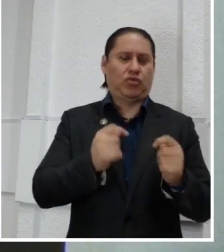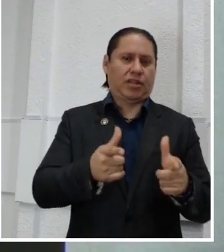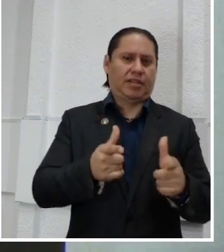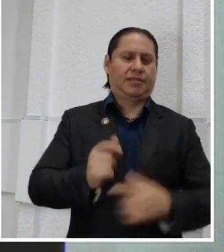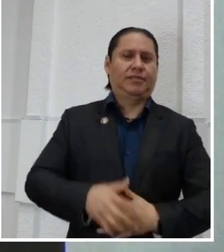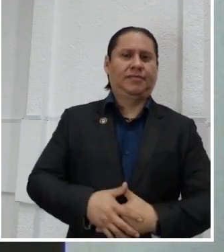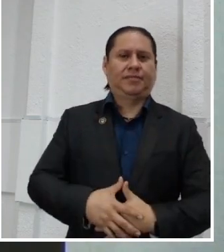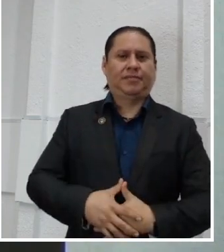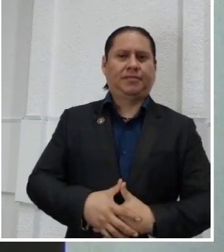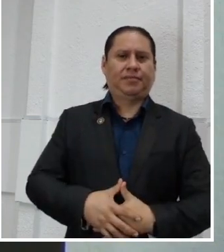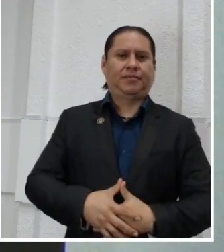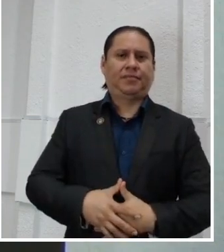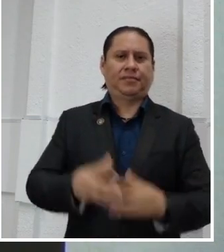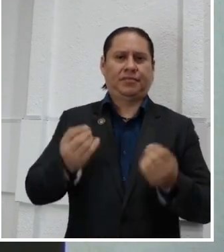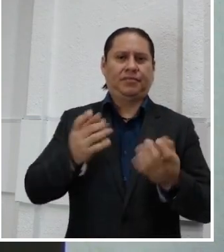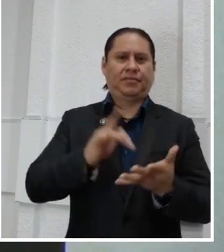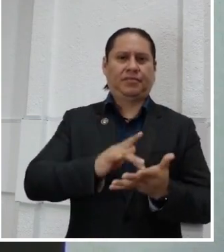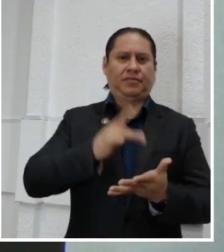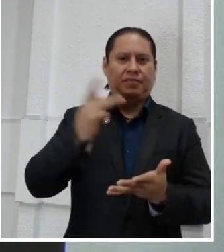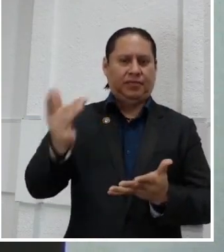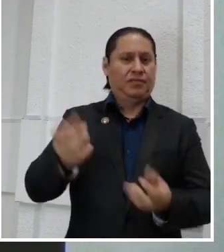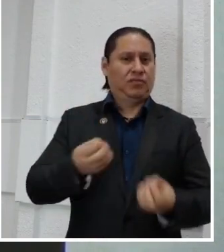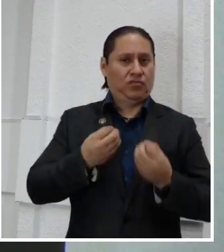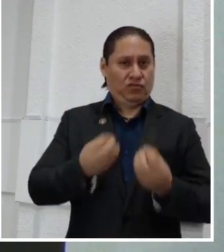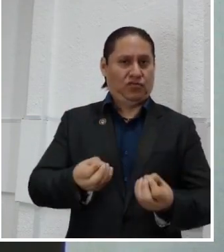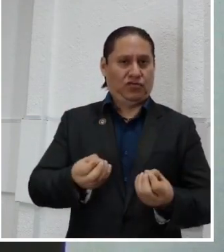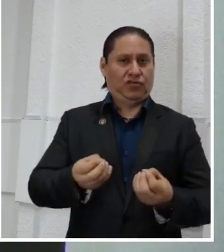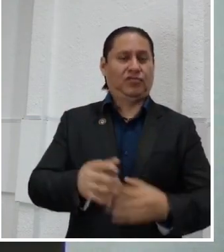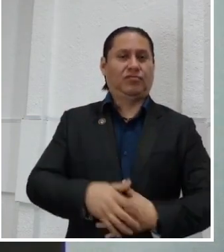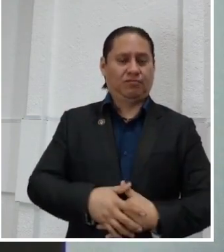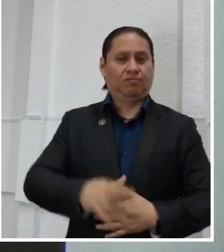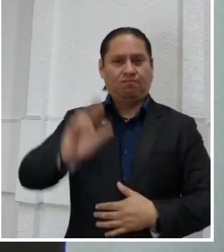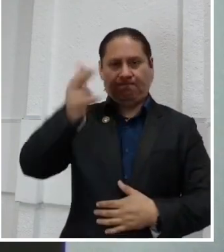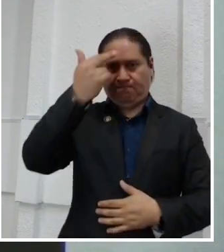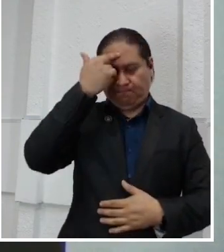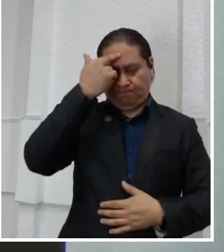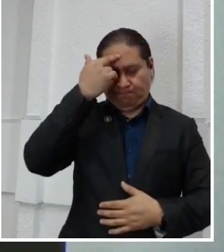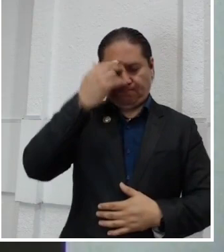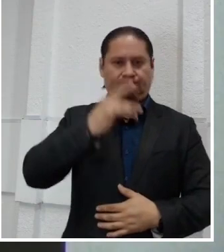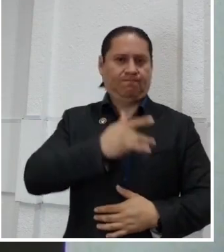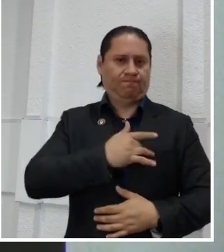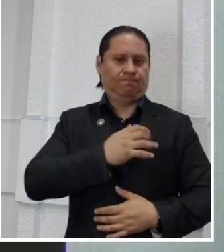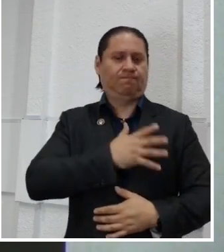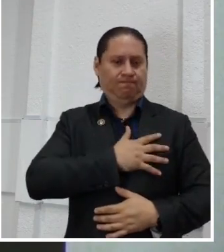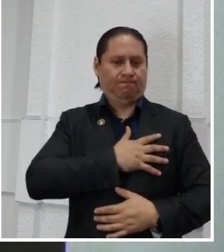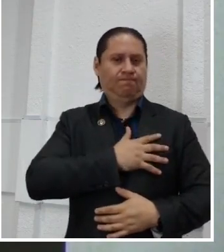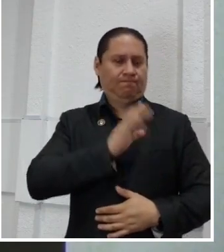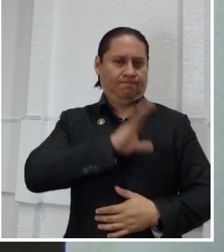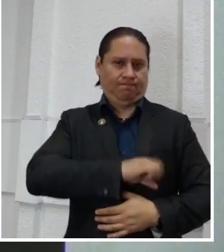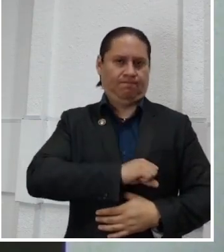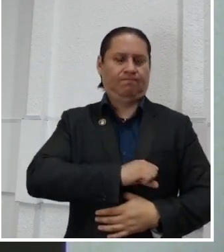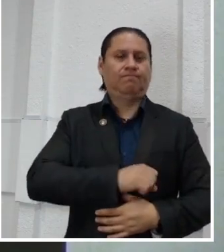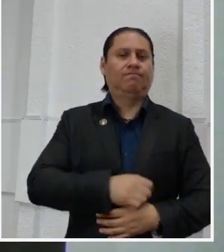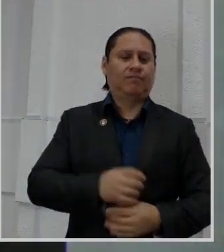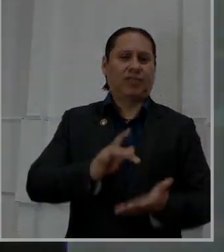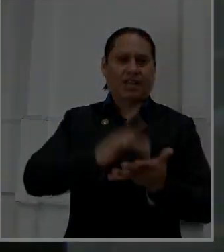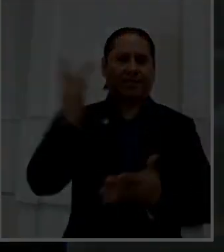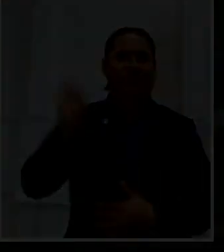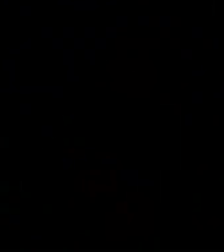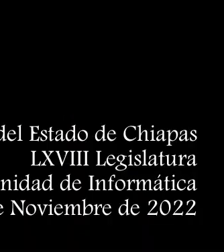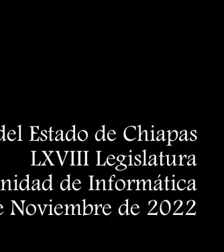Gutiérrez. Muchas gracias por tanto, maestro. Te recordaremos con cariño. Es cuanto, diputada presidenta.